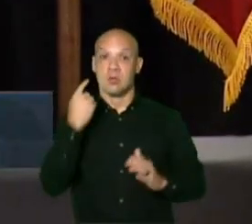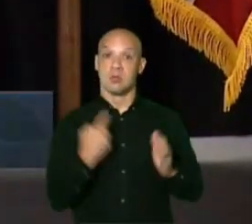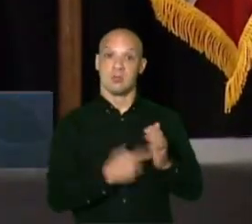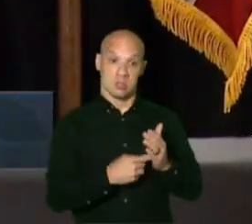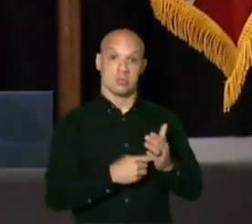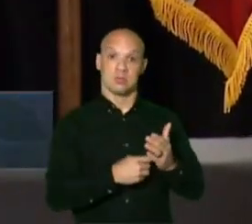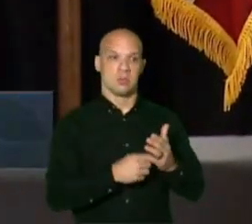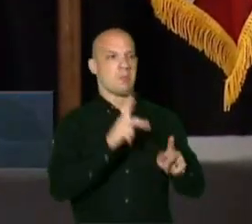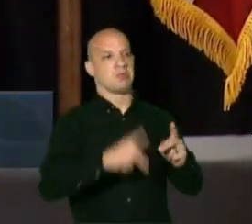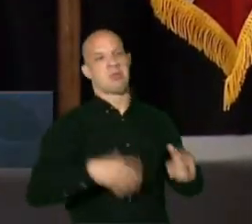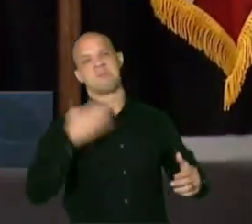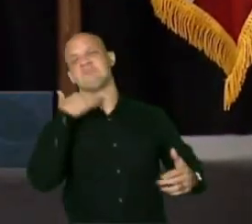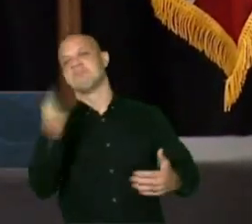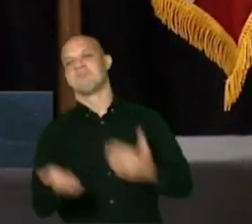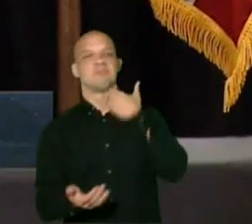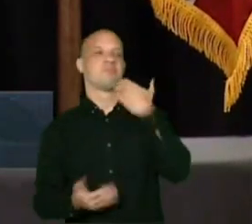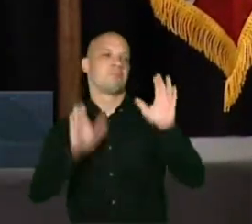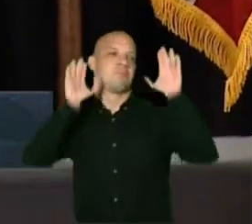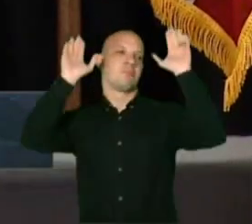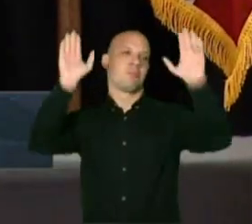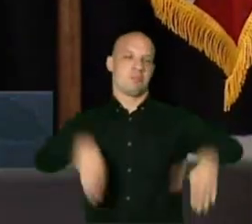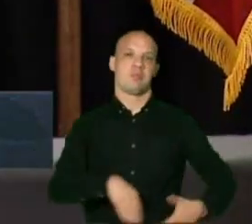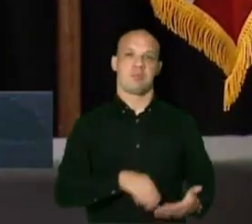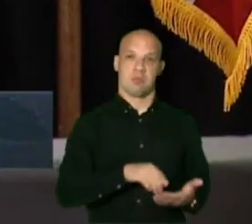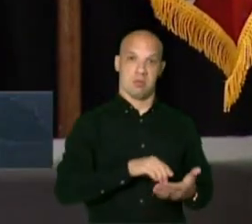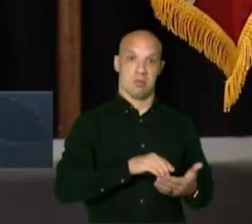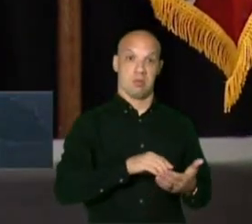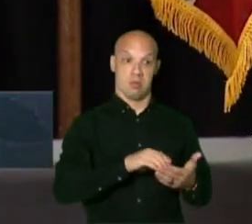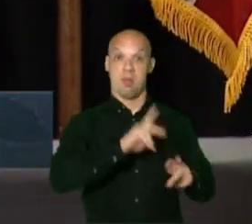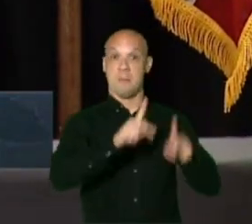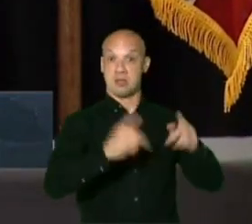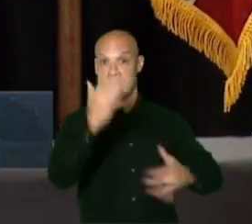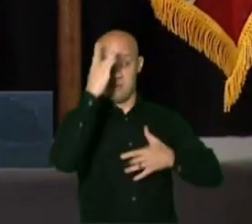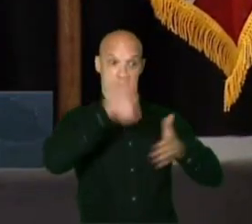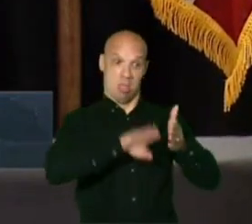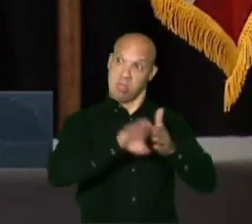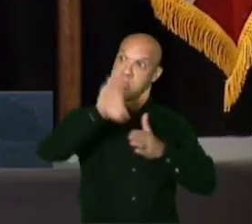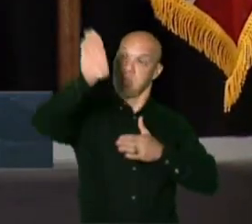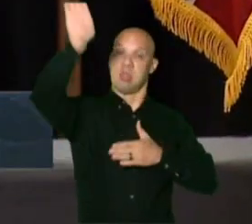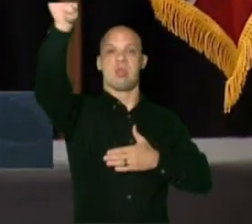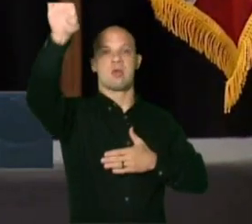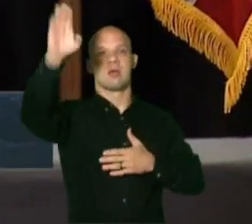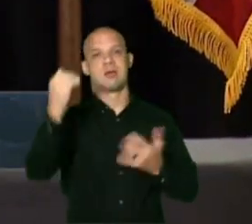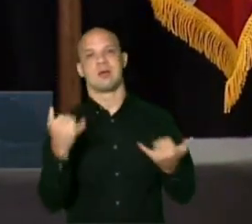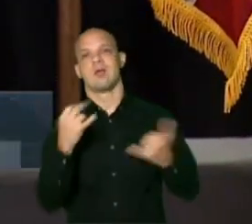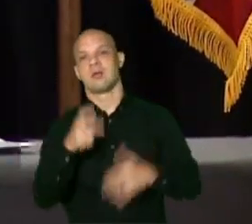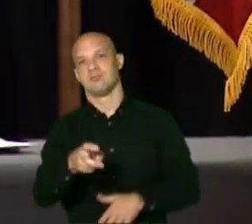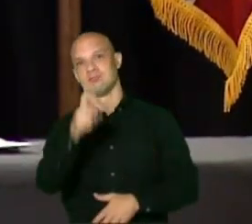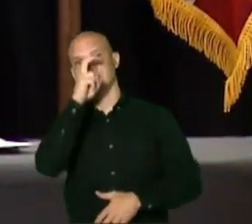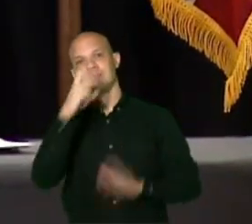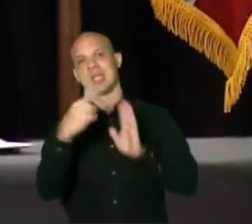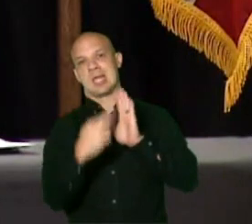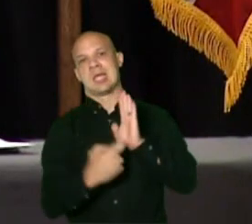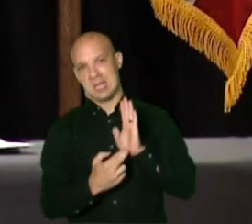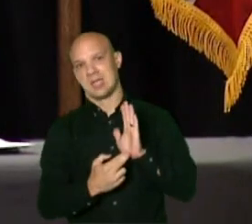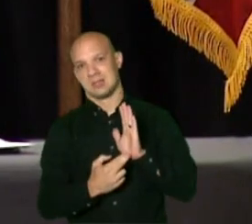repunte producto del descuido de algunos, tomamos medidas más restrictivas por el bien de todos los